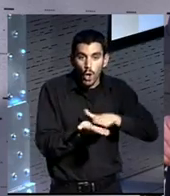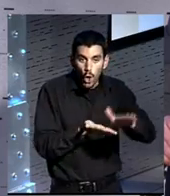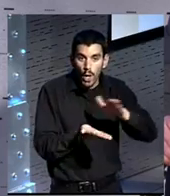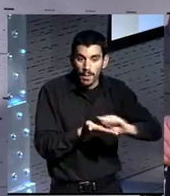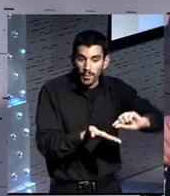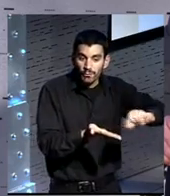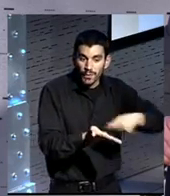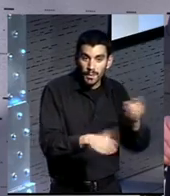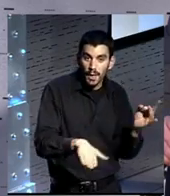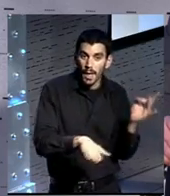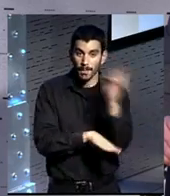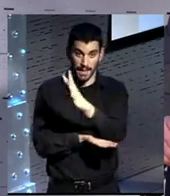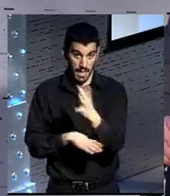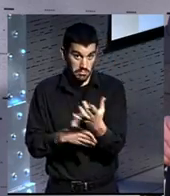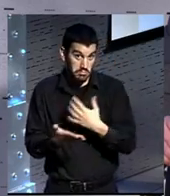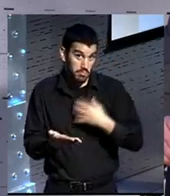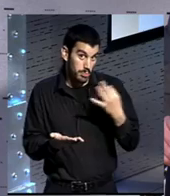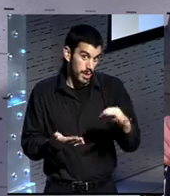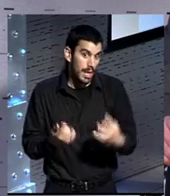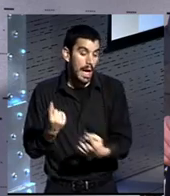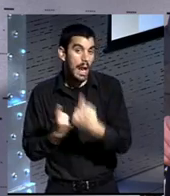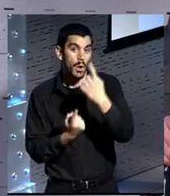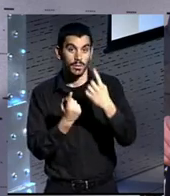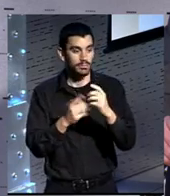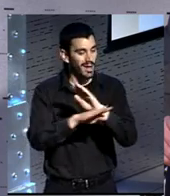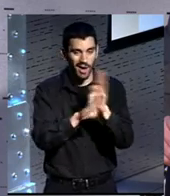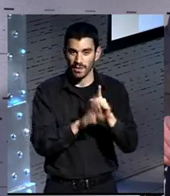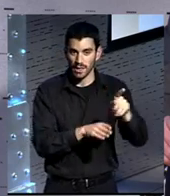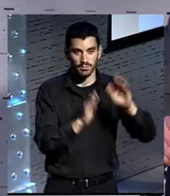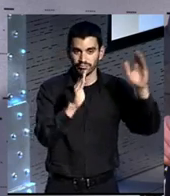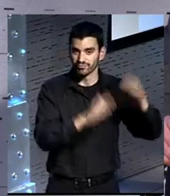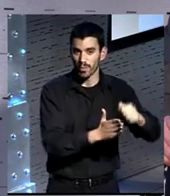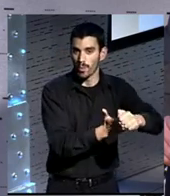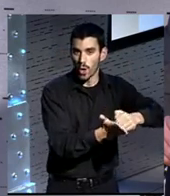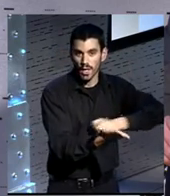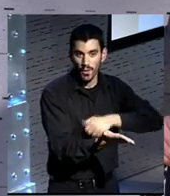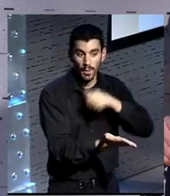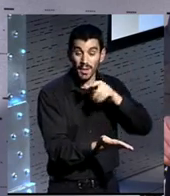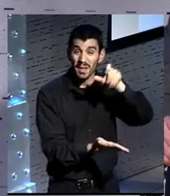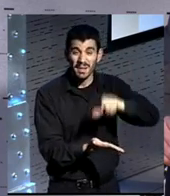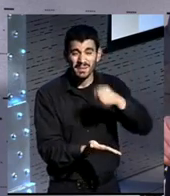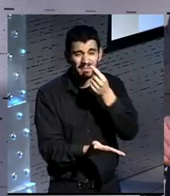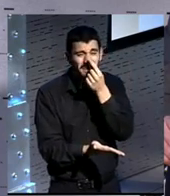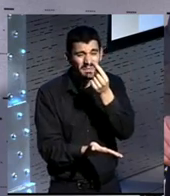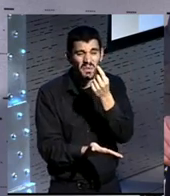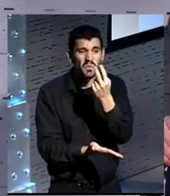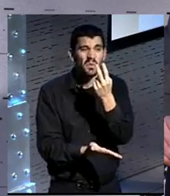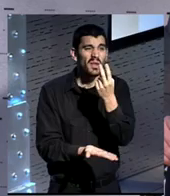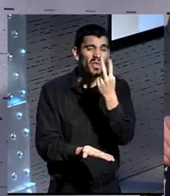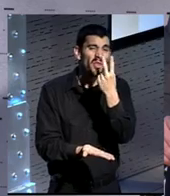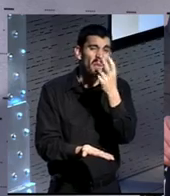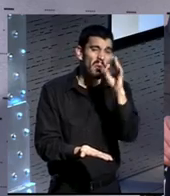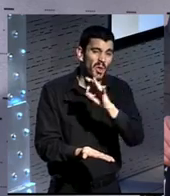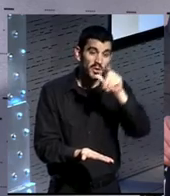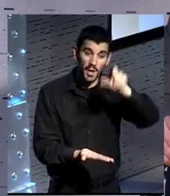tan complicado. Por si acaso, bueno, lo hemos quitado la opción de papel porque era insignificante, no era ni el 2%. O sea, todos